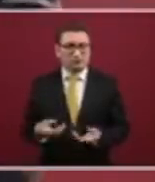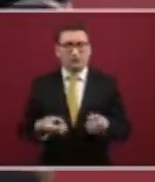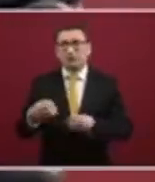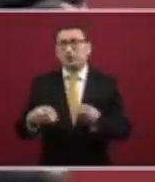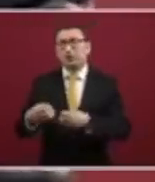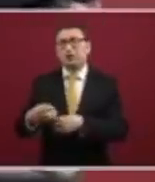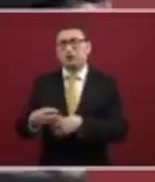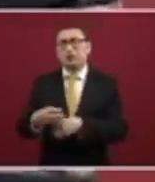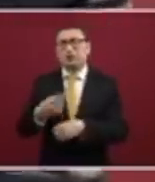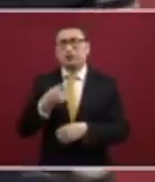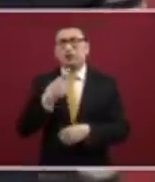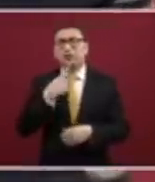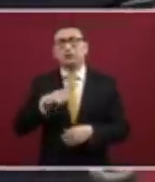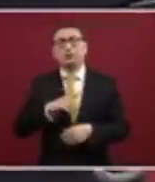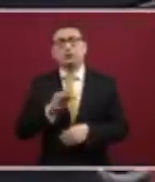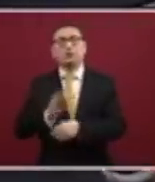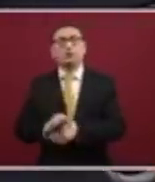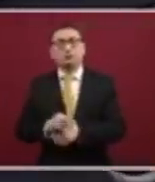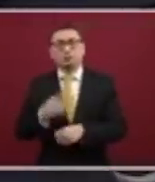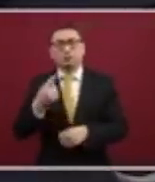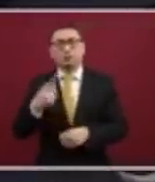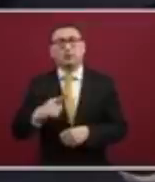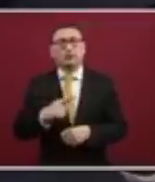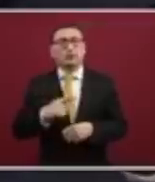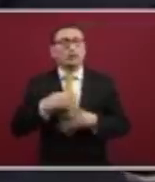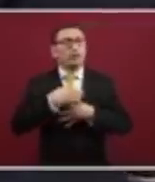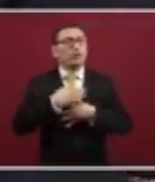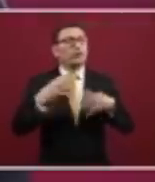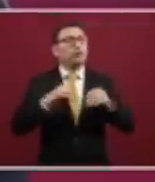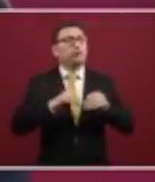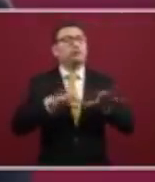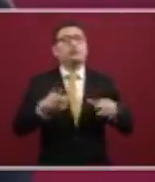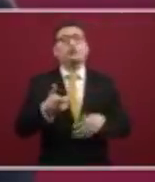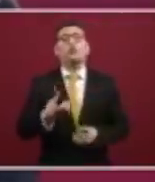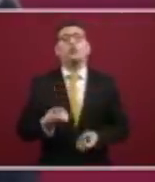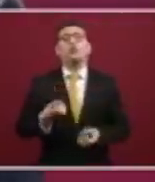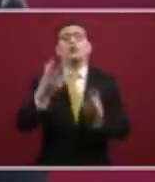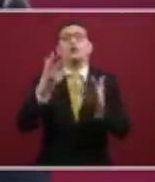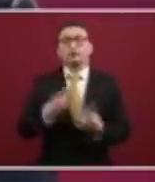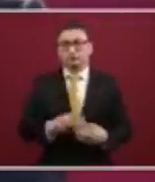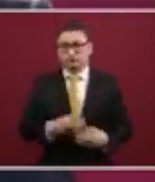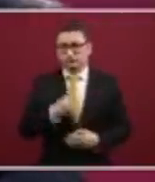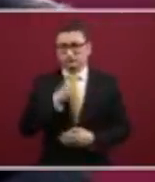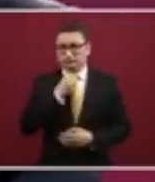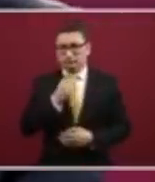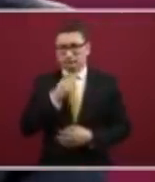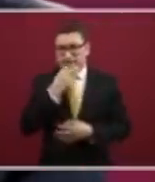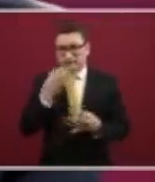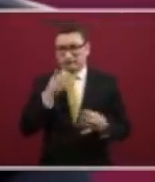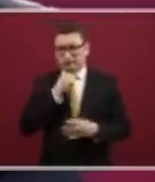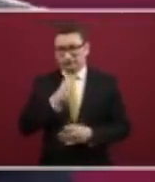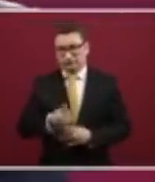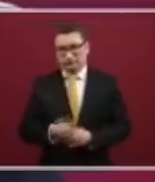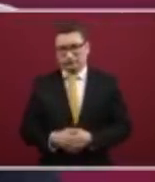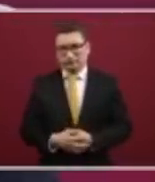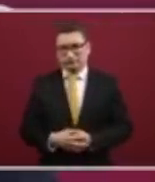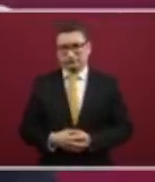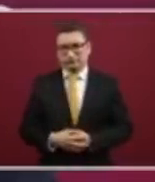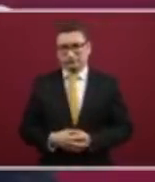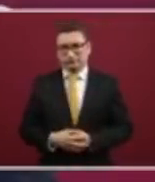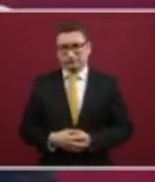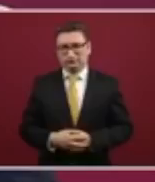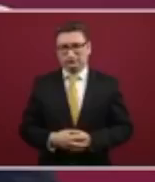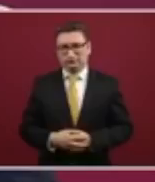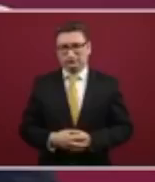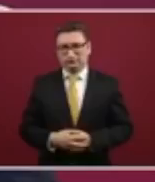amparo para que no se dé a conocer el monto que se les condonó.